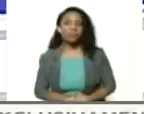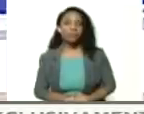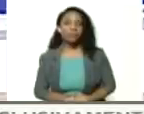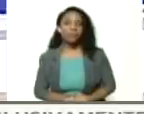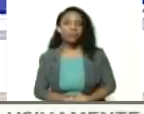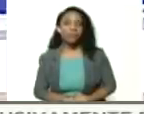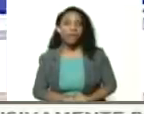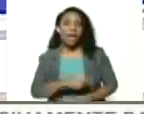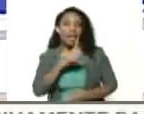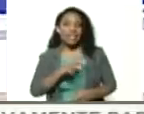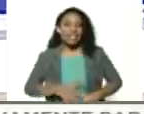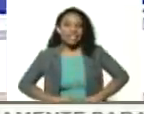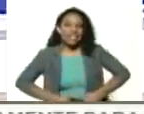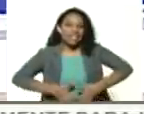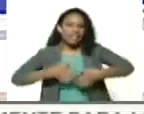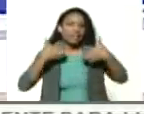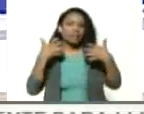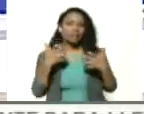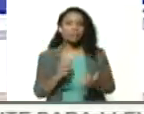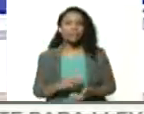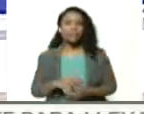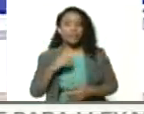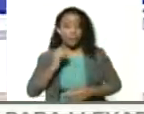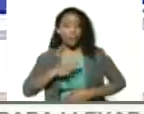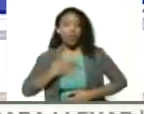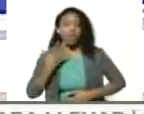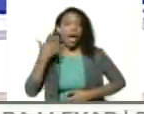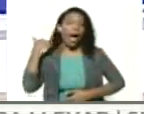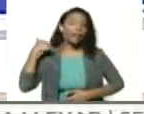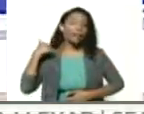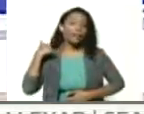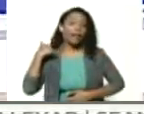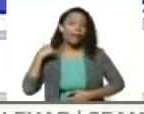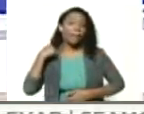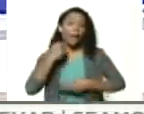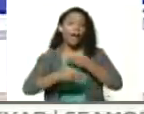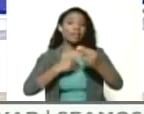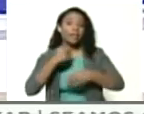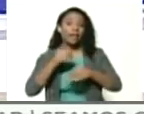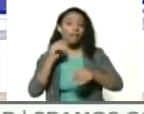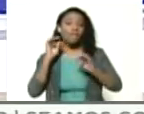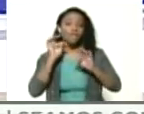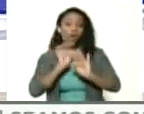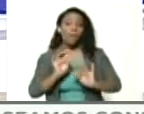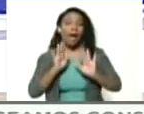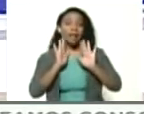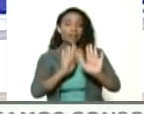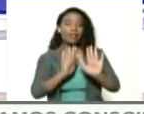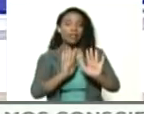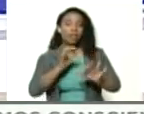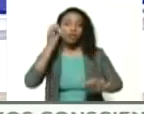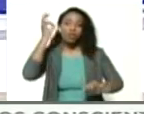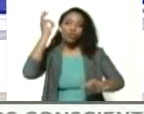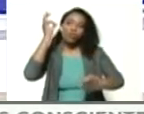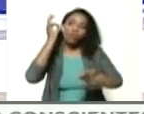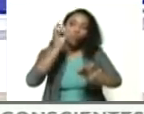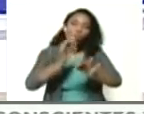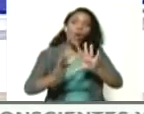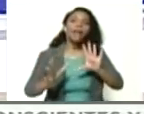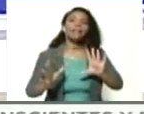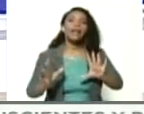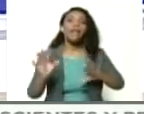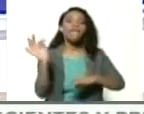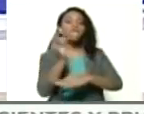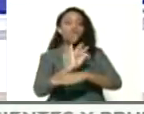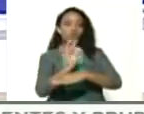Era la indignación que podía llevar a acciones extremas como esta. Afortunadamente